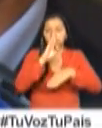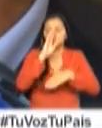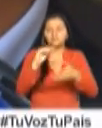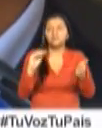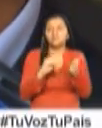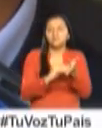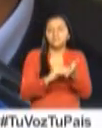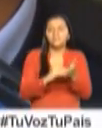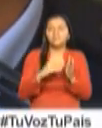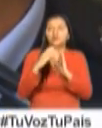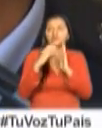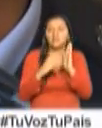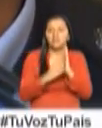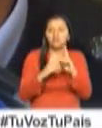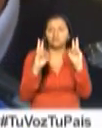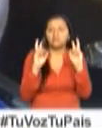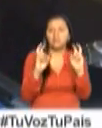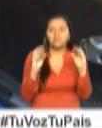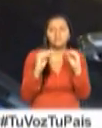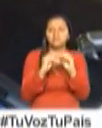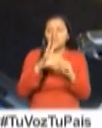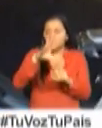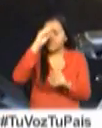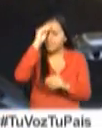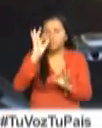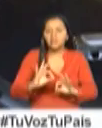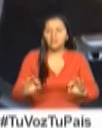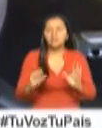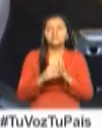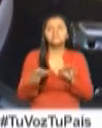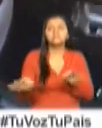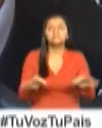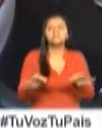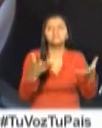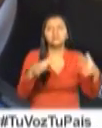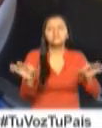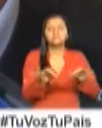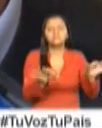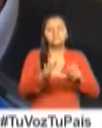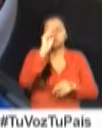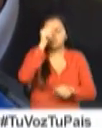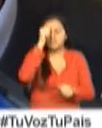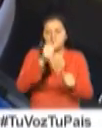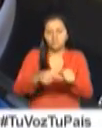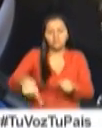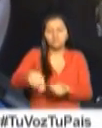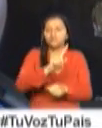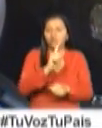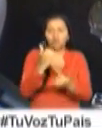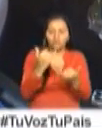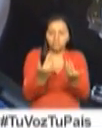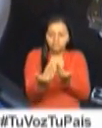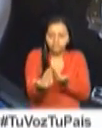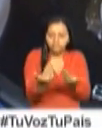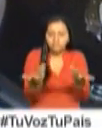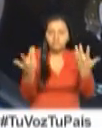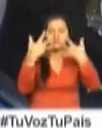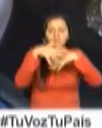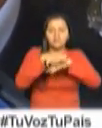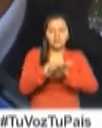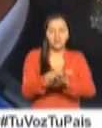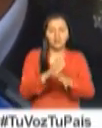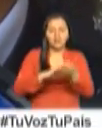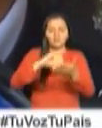mucho énfasis en los contenidos más que en los aprendizajes. Entonces, el ajuste curricular va orientado al aprendizaje integral, más